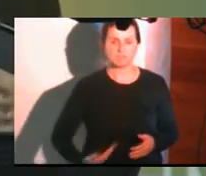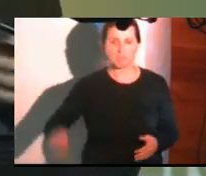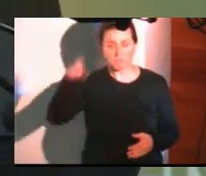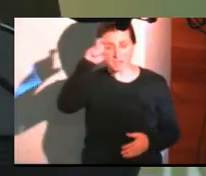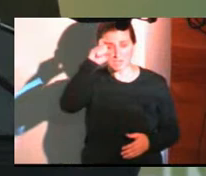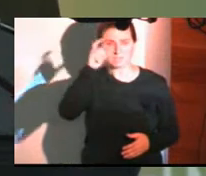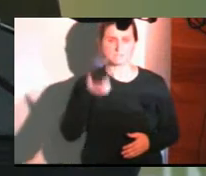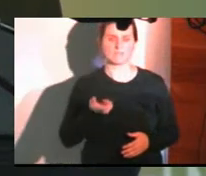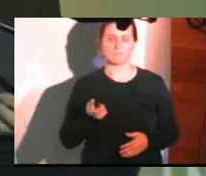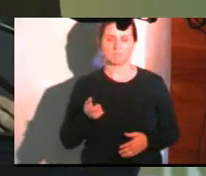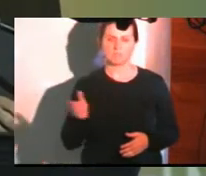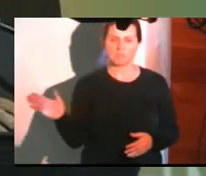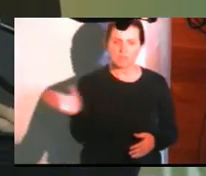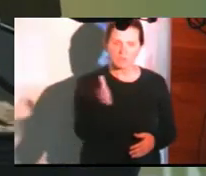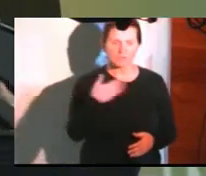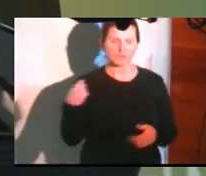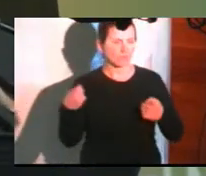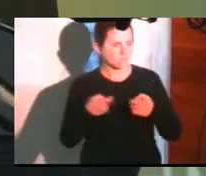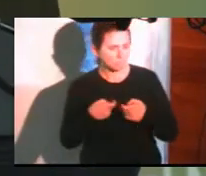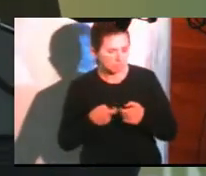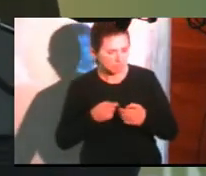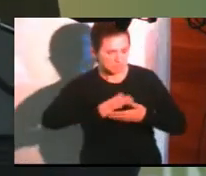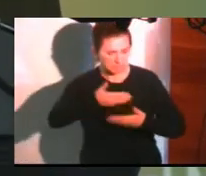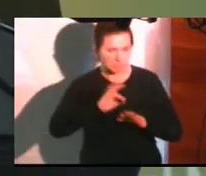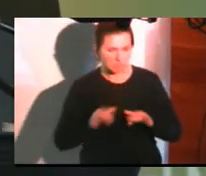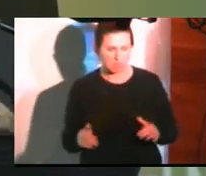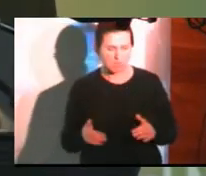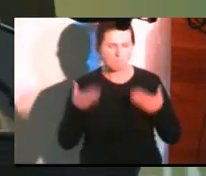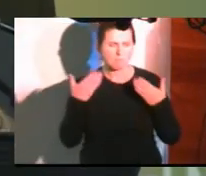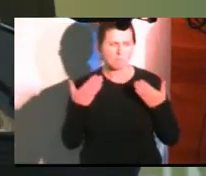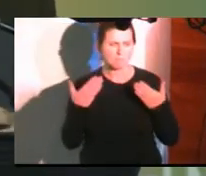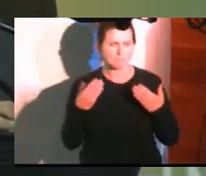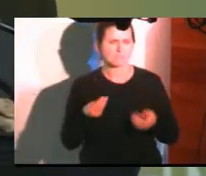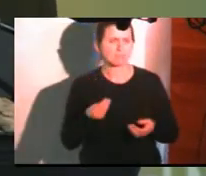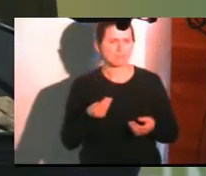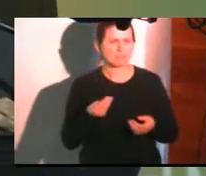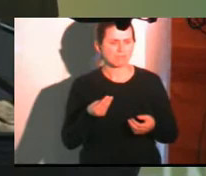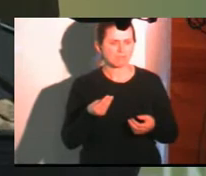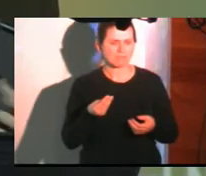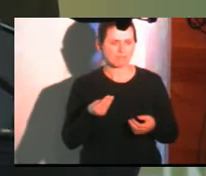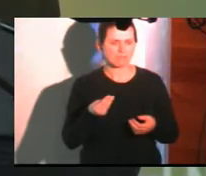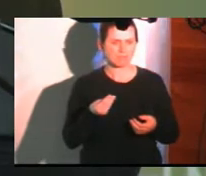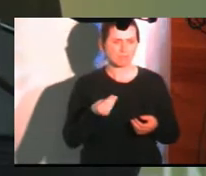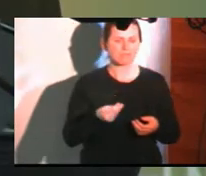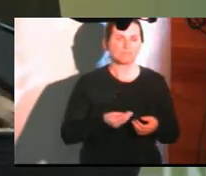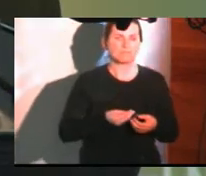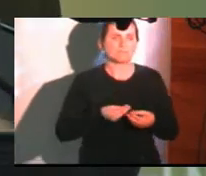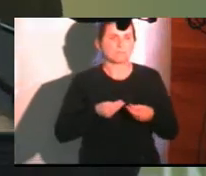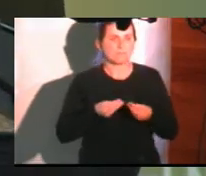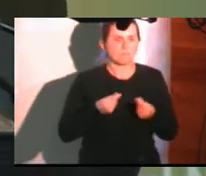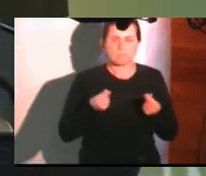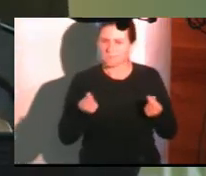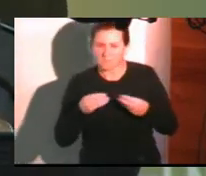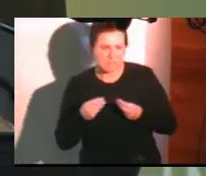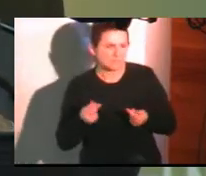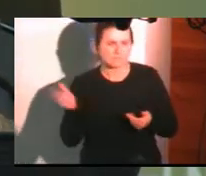toda esta plataforma va a permitir la incubación del talento, la incubación de todos aquellos que